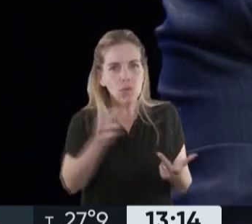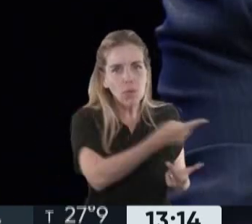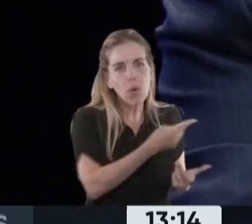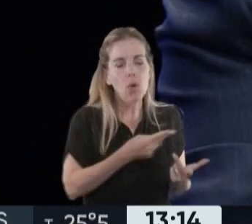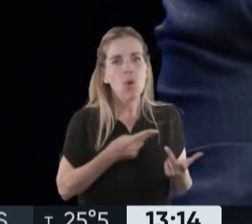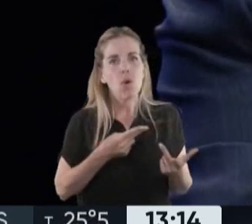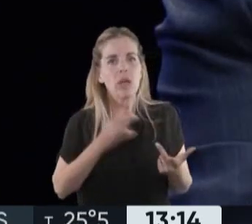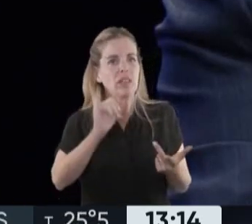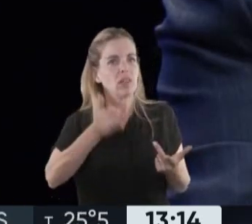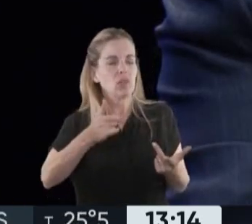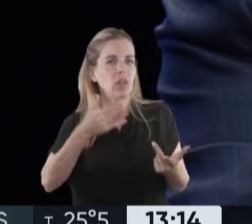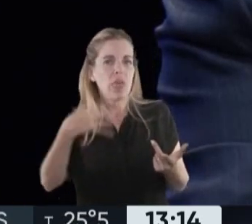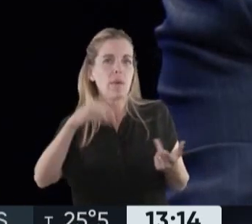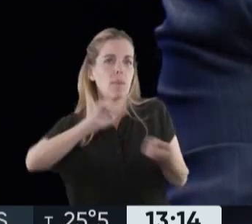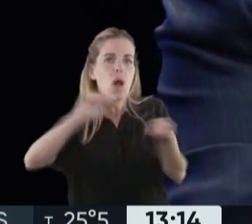Esto así no puede seguir.